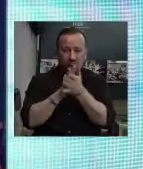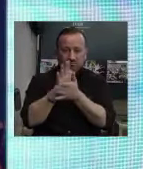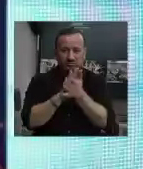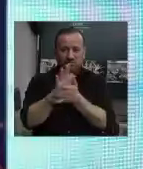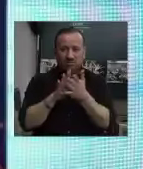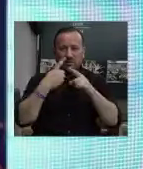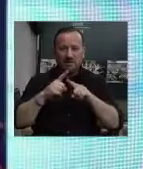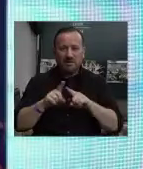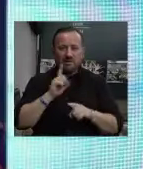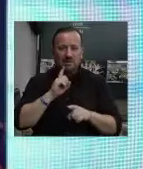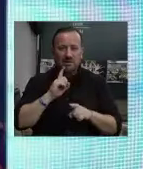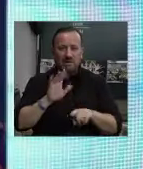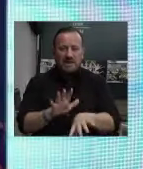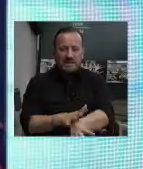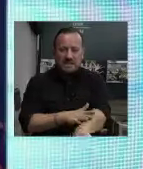sentido